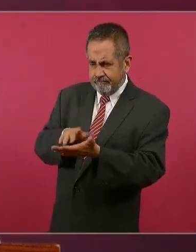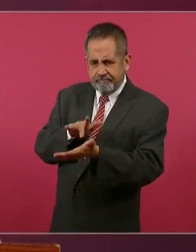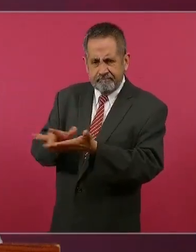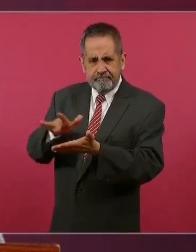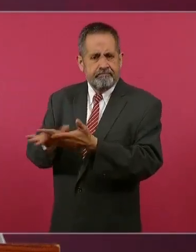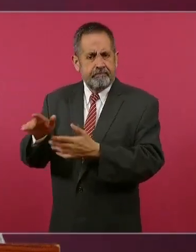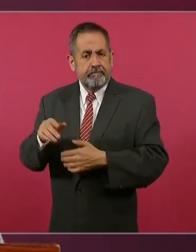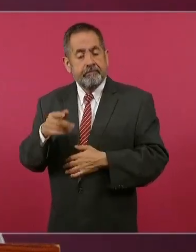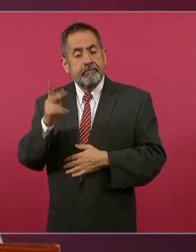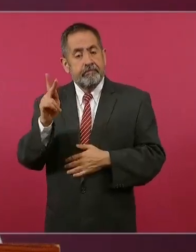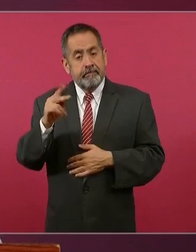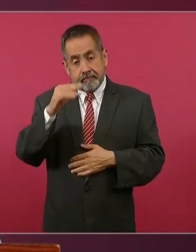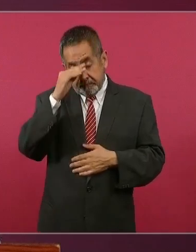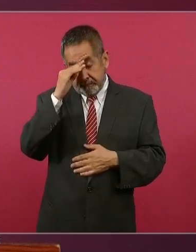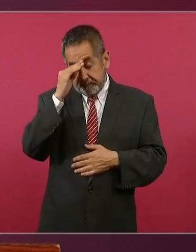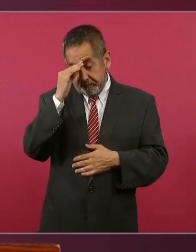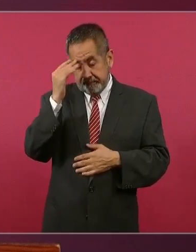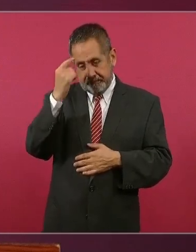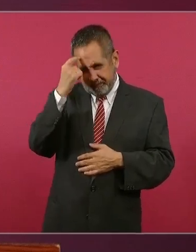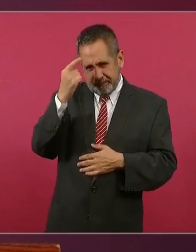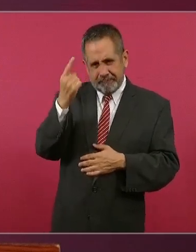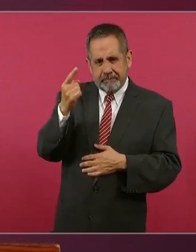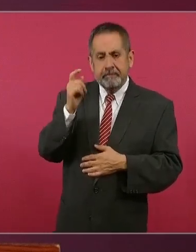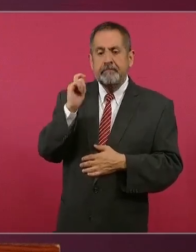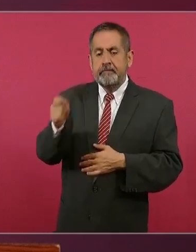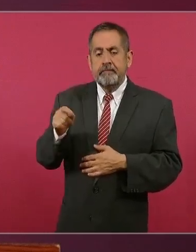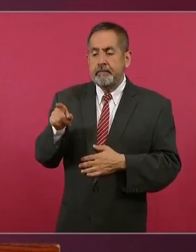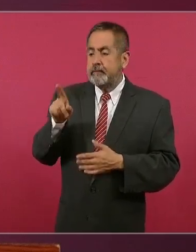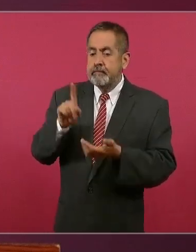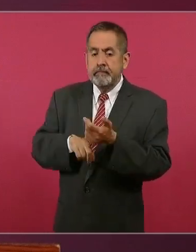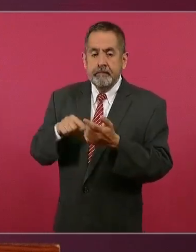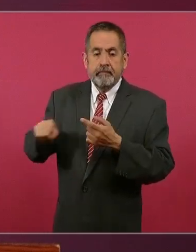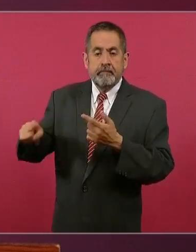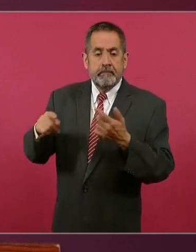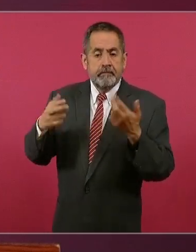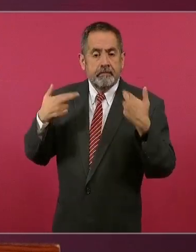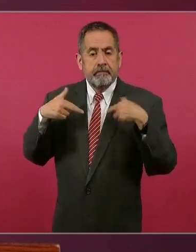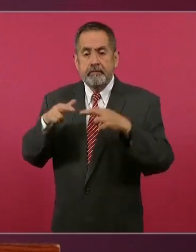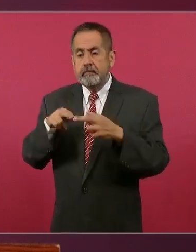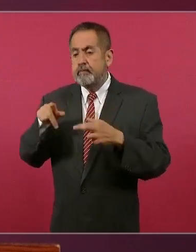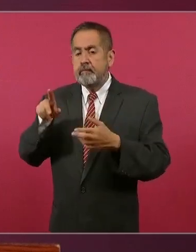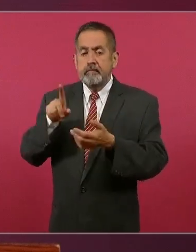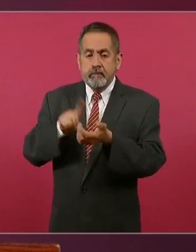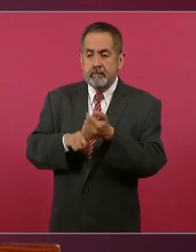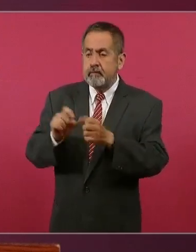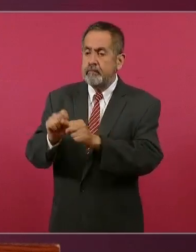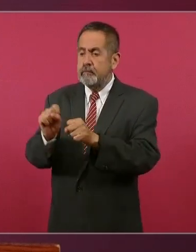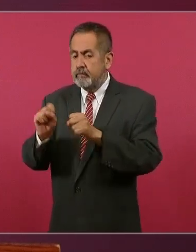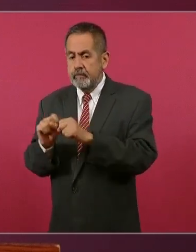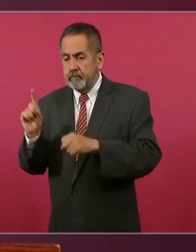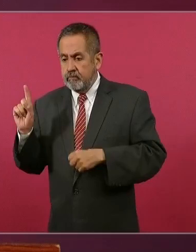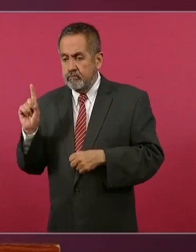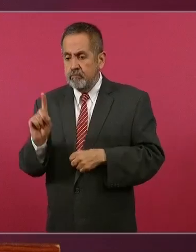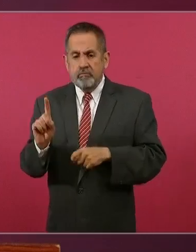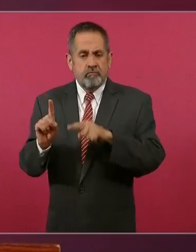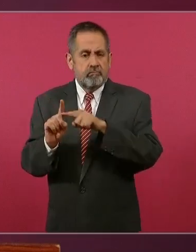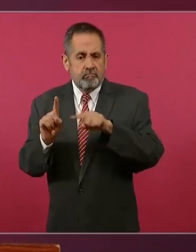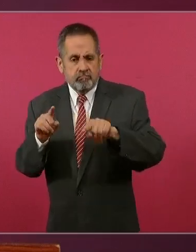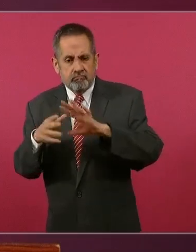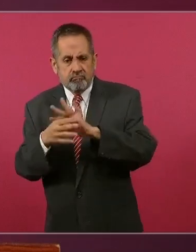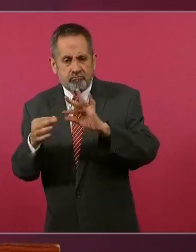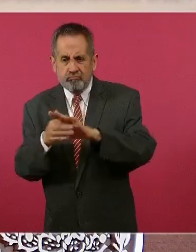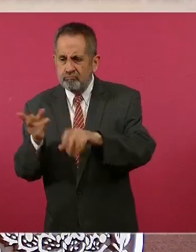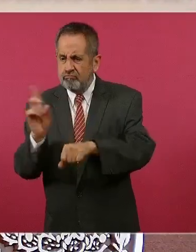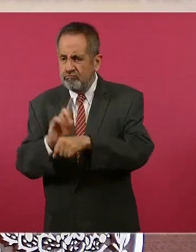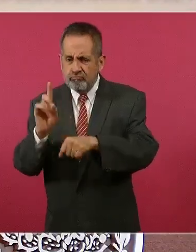gobierno, pero pensando sobre todo en la tarea que realiza la maestra y el maestro en el aula, en el salón de clases